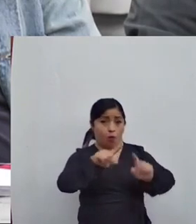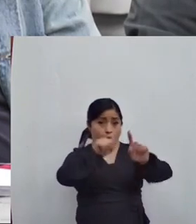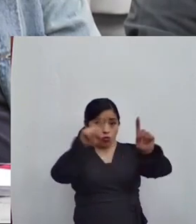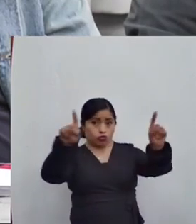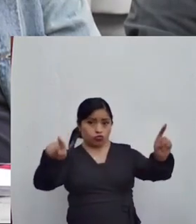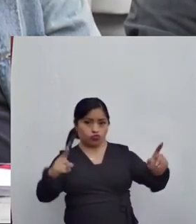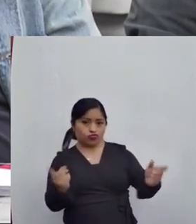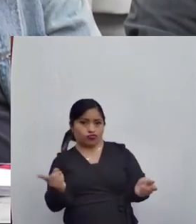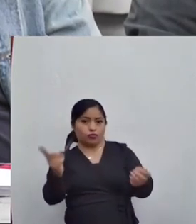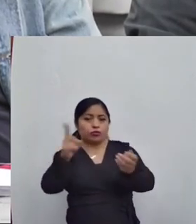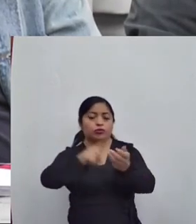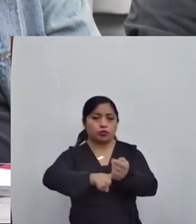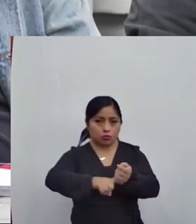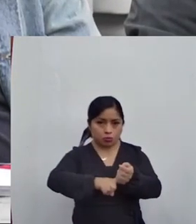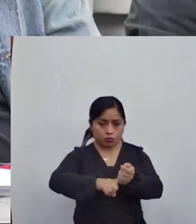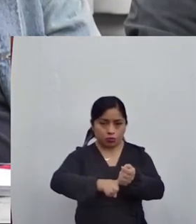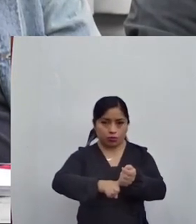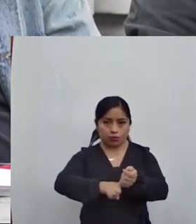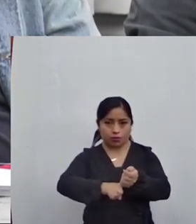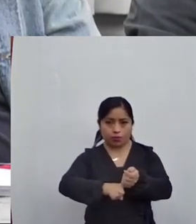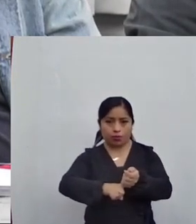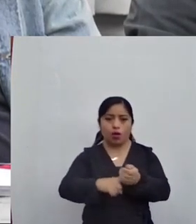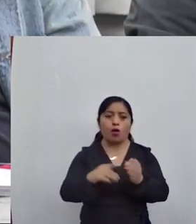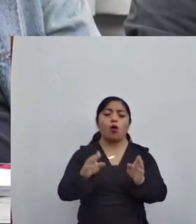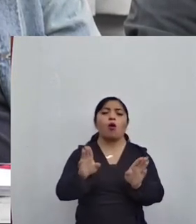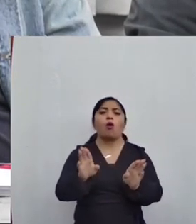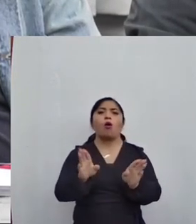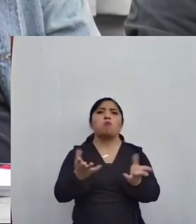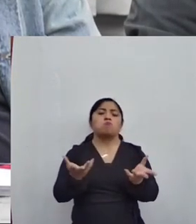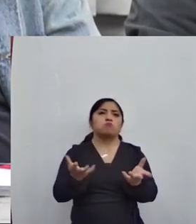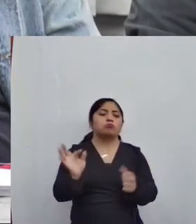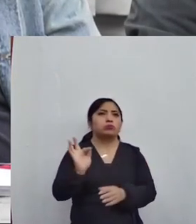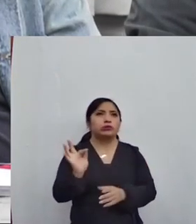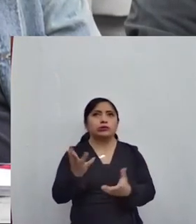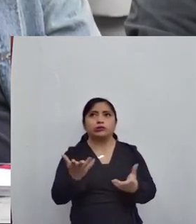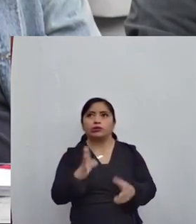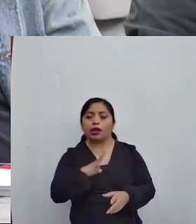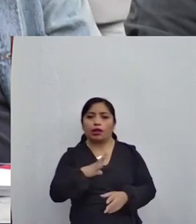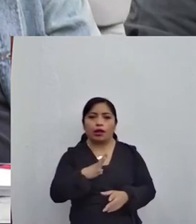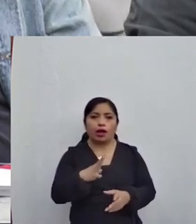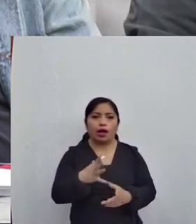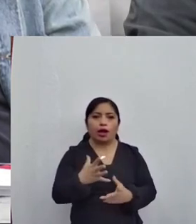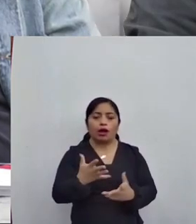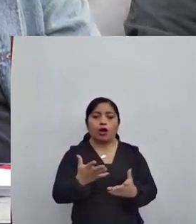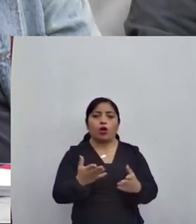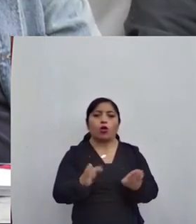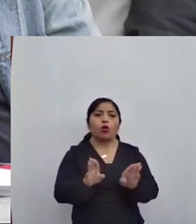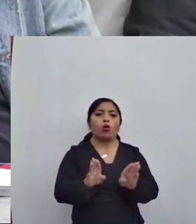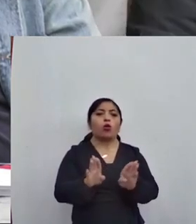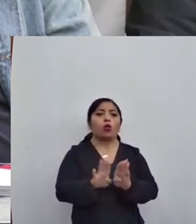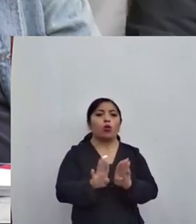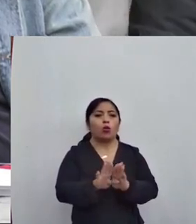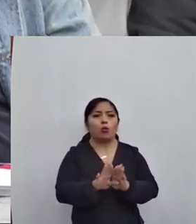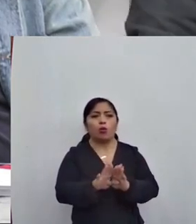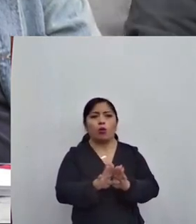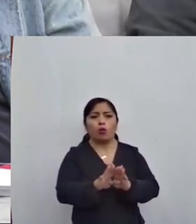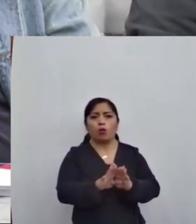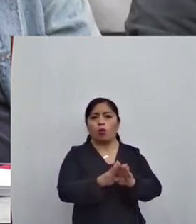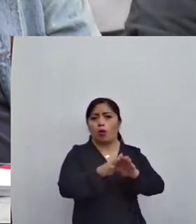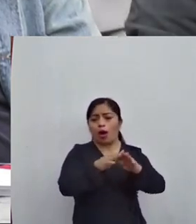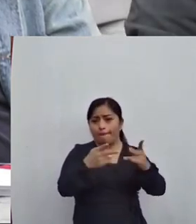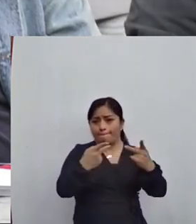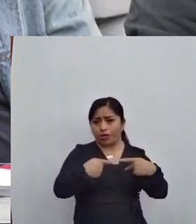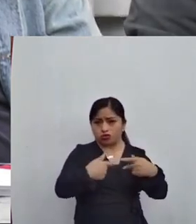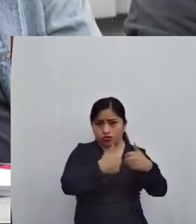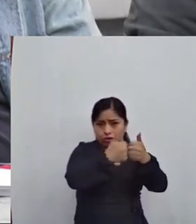fuese formado o cuando menos, no sé, que tengan presencia permanente la gente